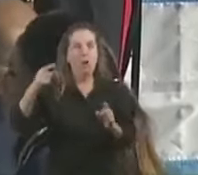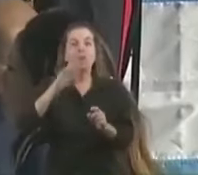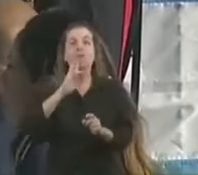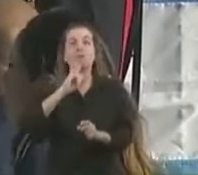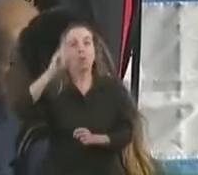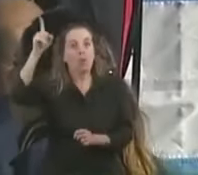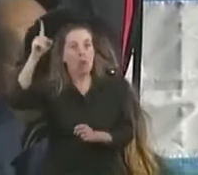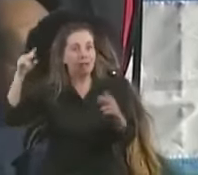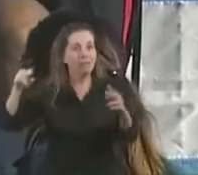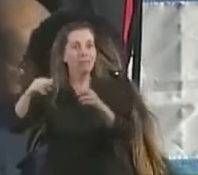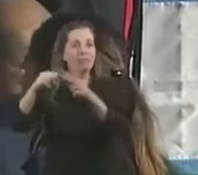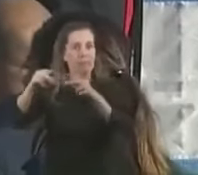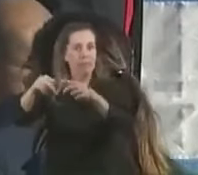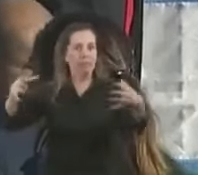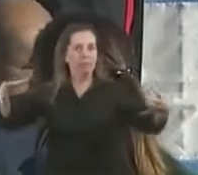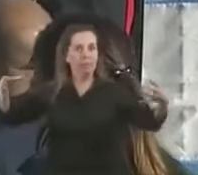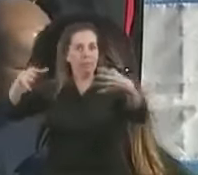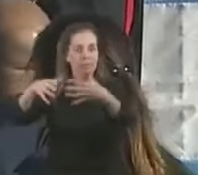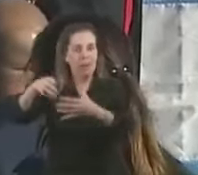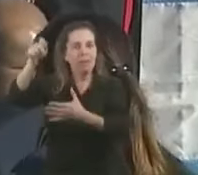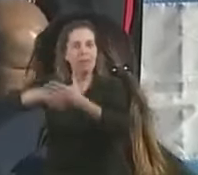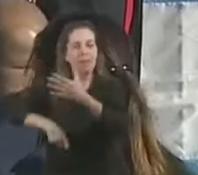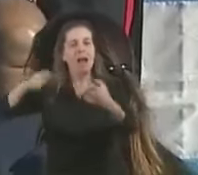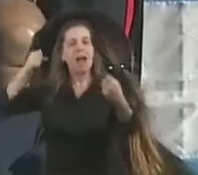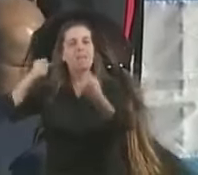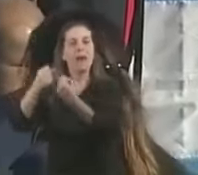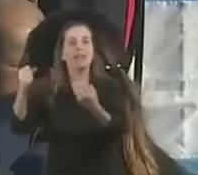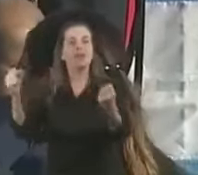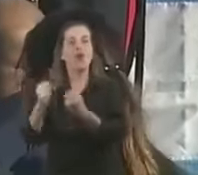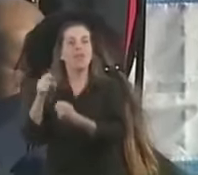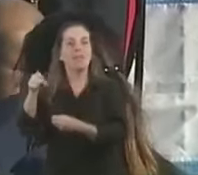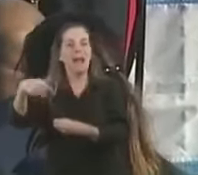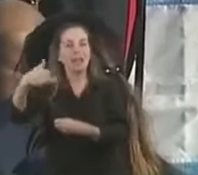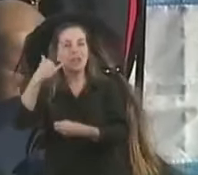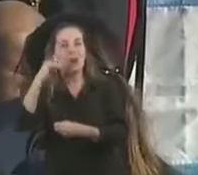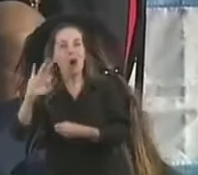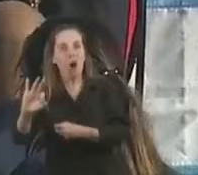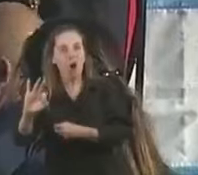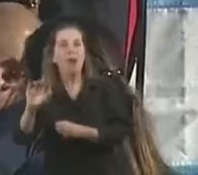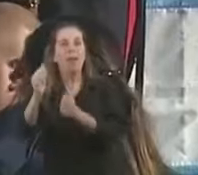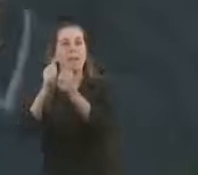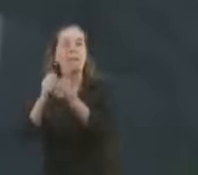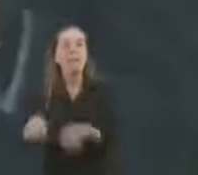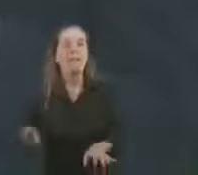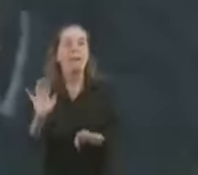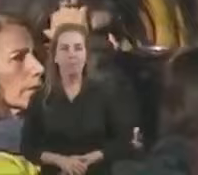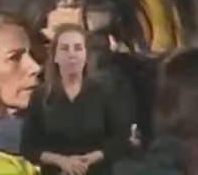de Mayo y, finalmente, empecemos juntos a dar vuelta a la página de nuestra historia.